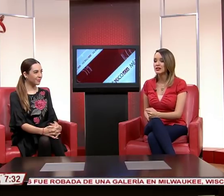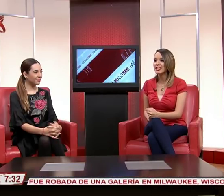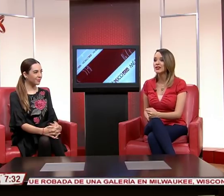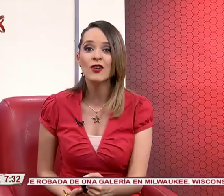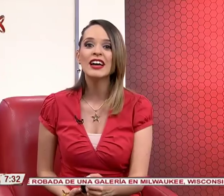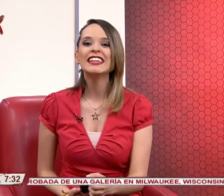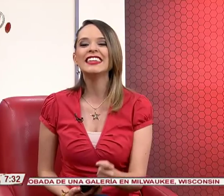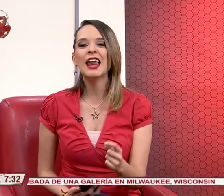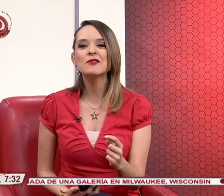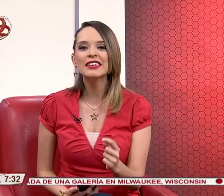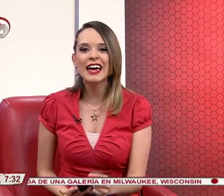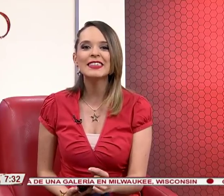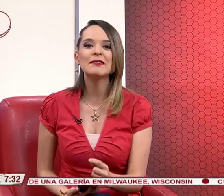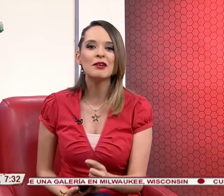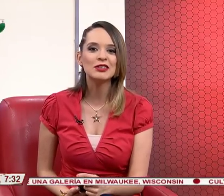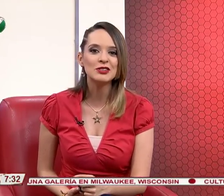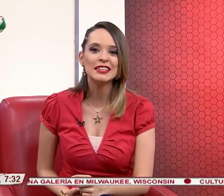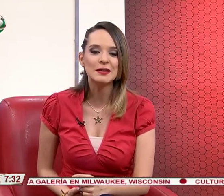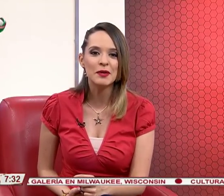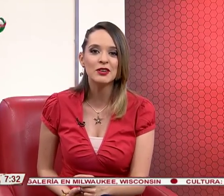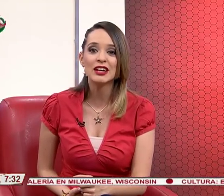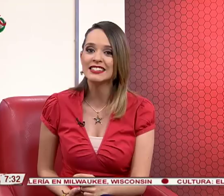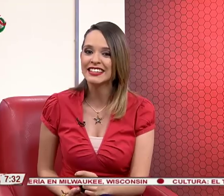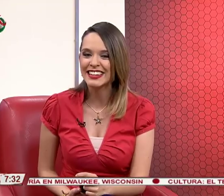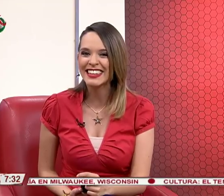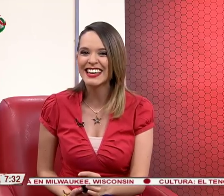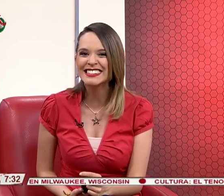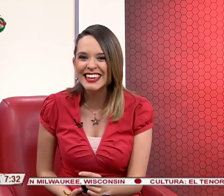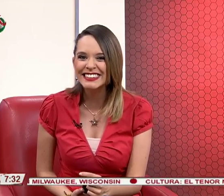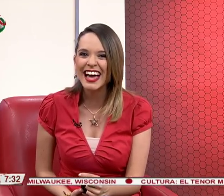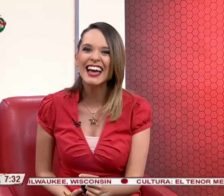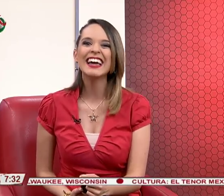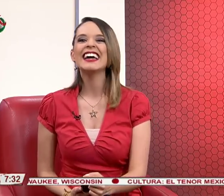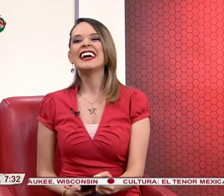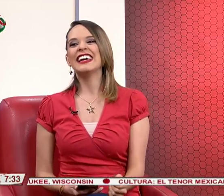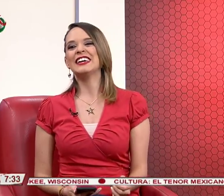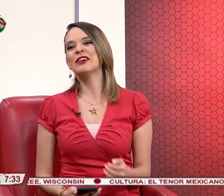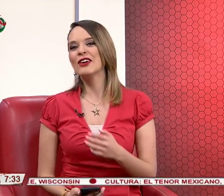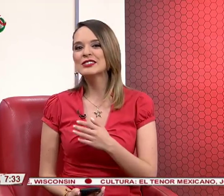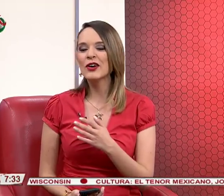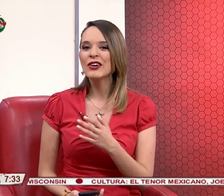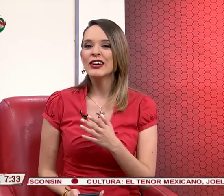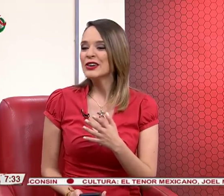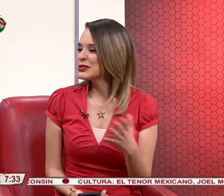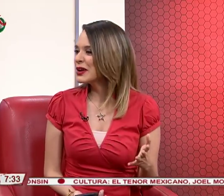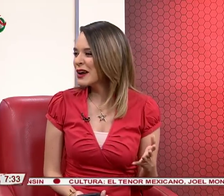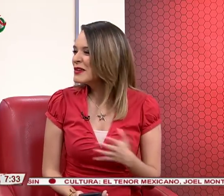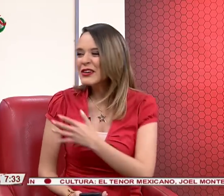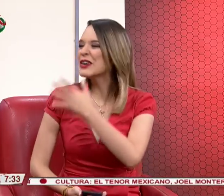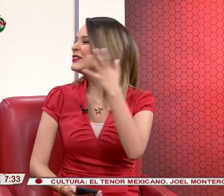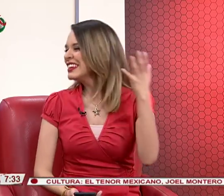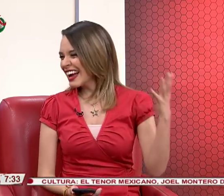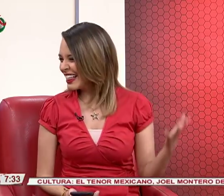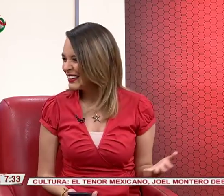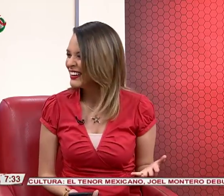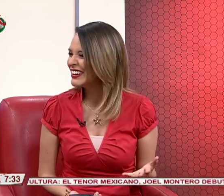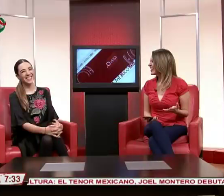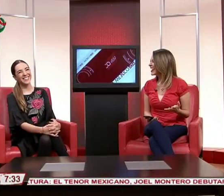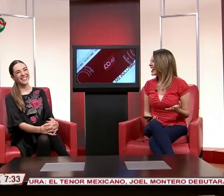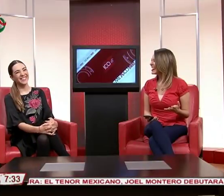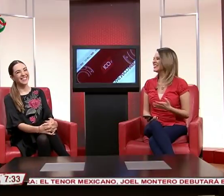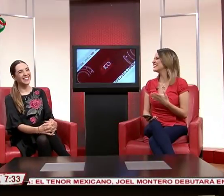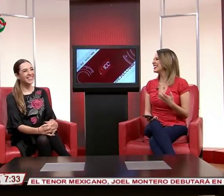Desempeño Presupuestario de la Unidad de Evaluación y Desempeño de la Secretaría de Hacienda. Y bueno, eso suena muy